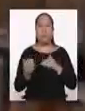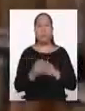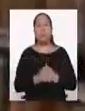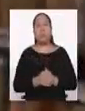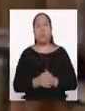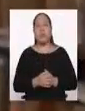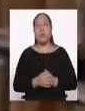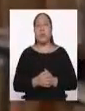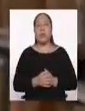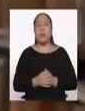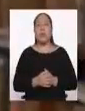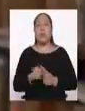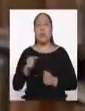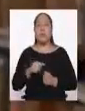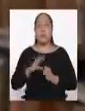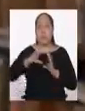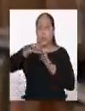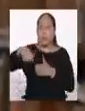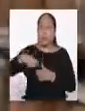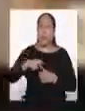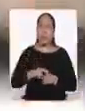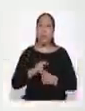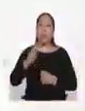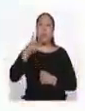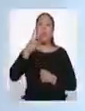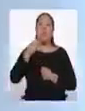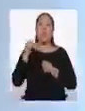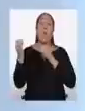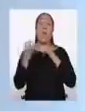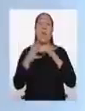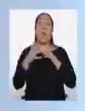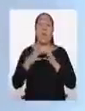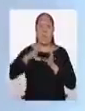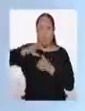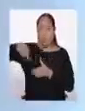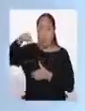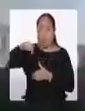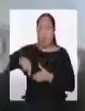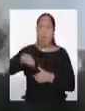importante a nivel mundial, ¿no? Que es la Segunda Guerra Mundial.